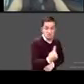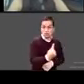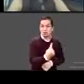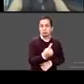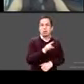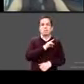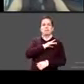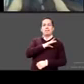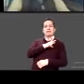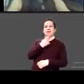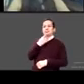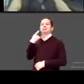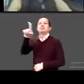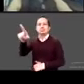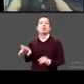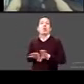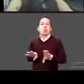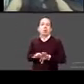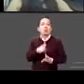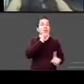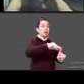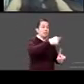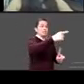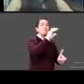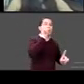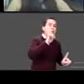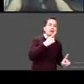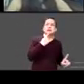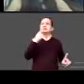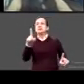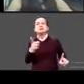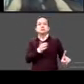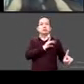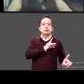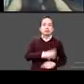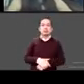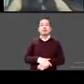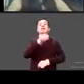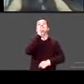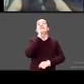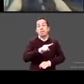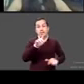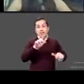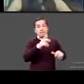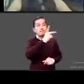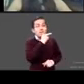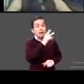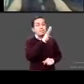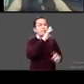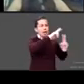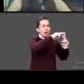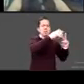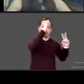conforman el entorno del hogar. Padres y cuidadores consideran a los niños aún como su propiedad y por lo